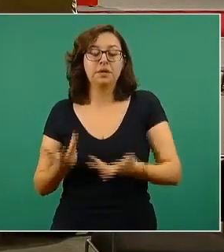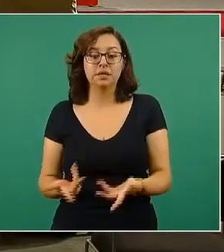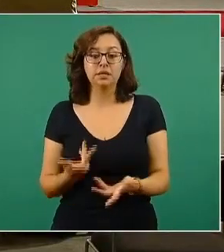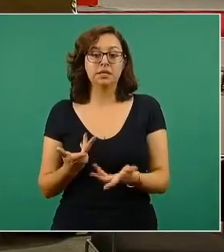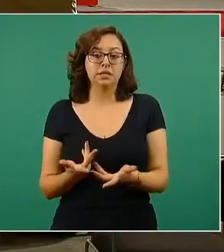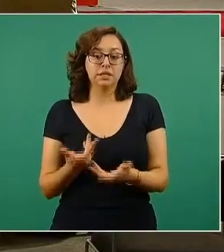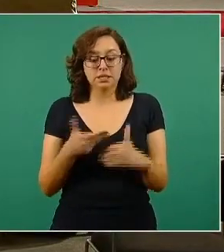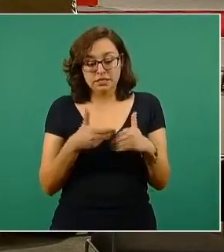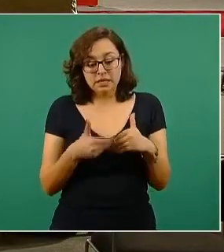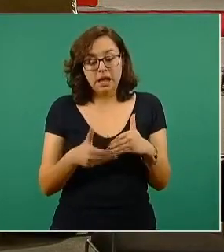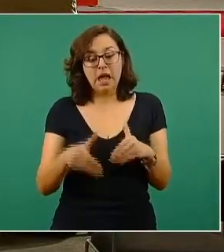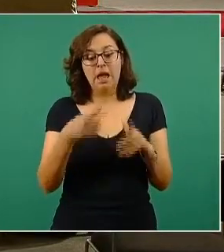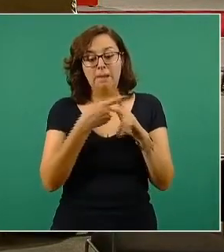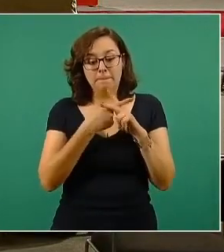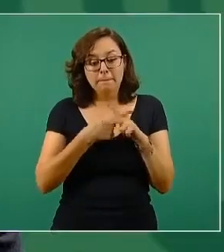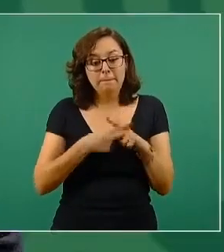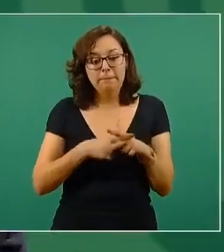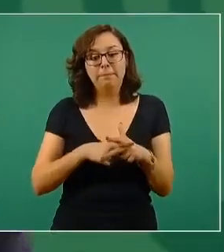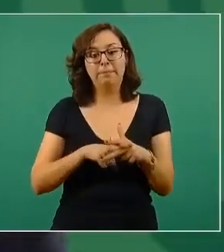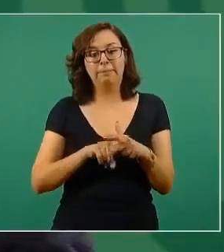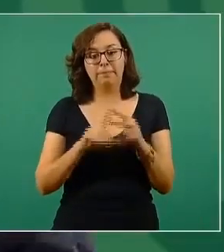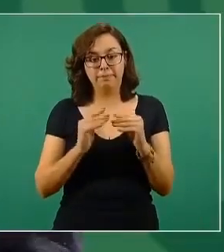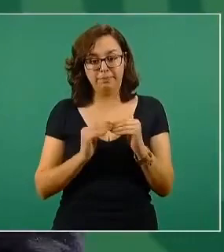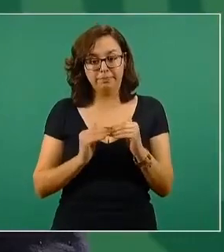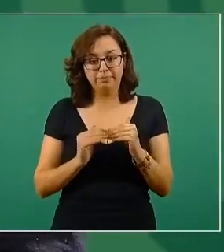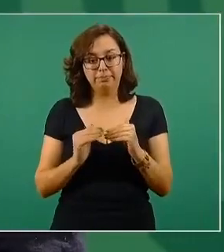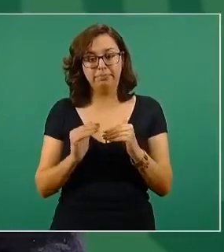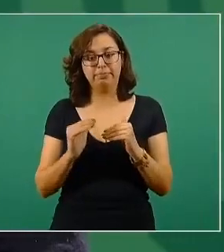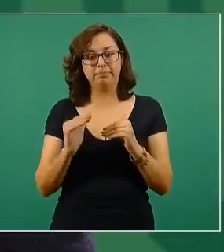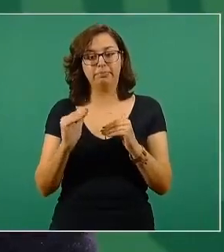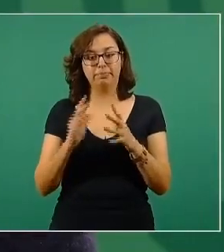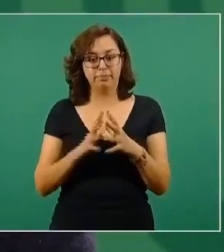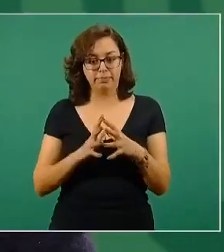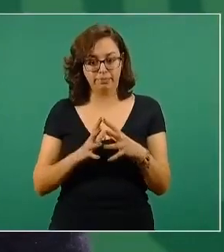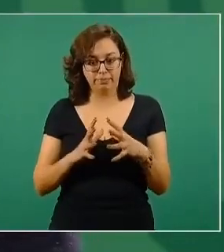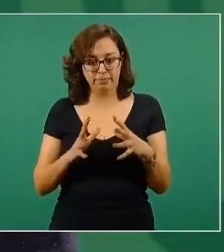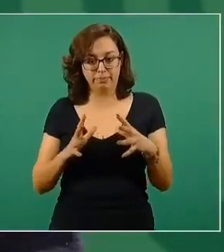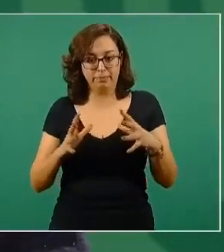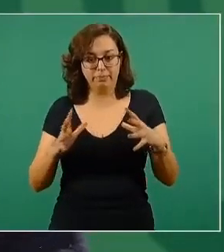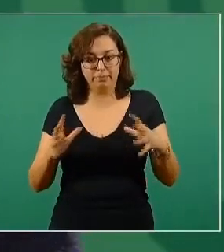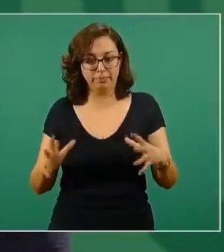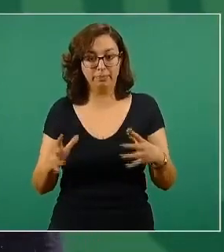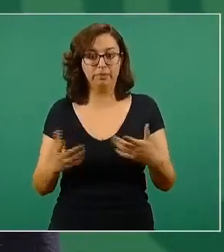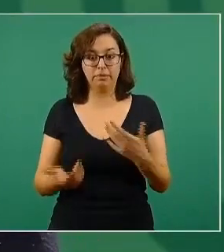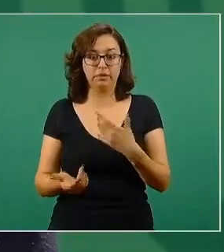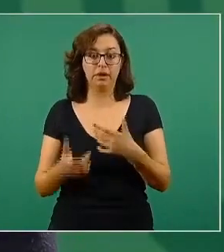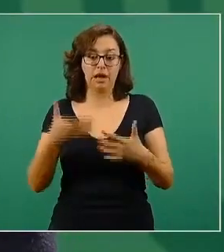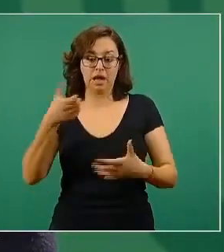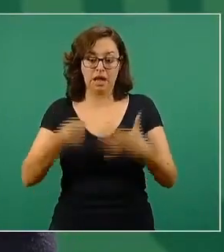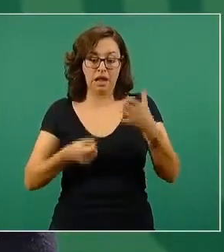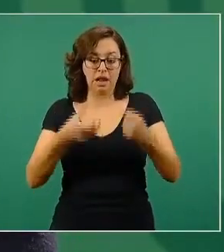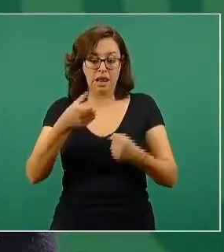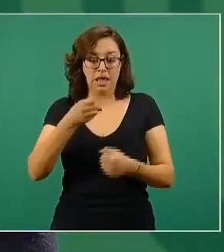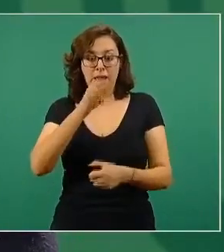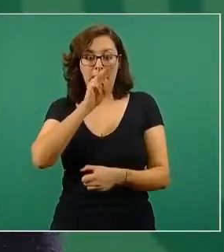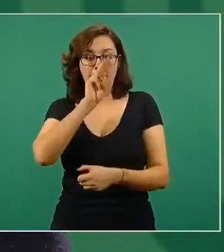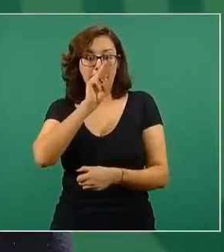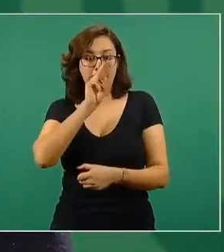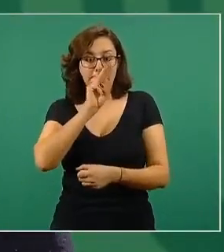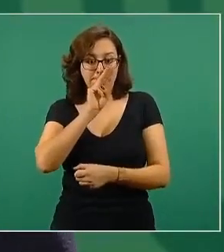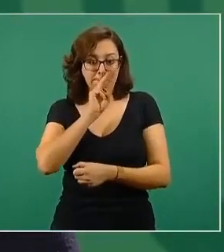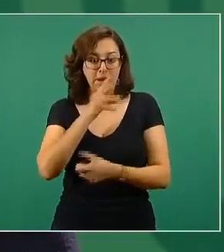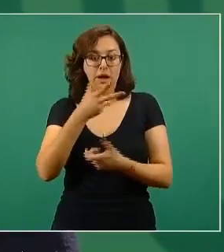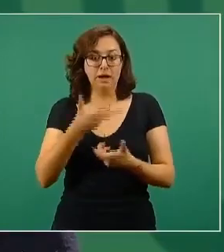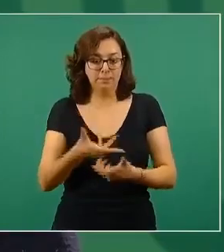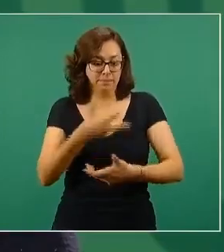está en sus primeros meses de crecimiento, el balance que tiene de nutrientes la leche materna en relación